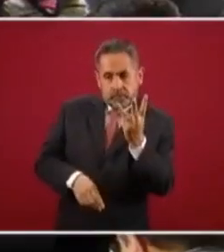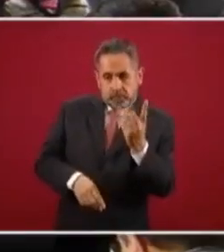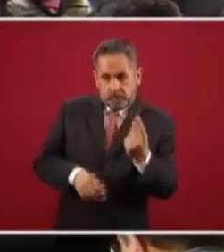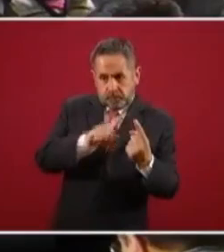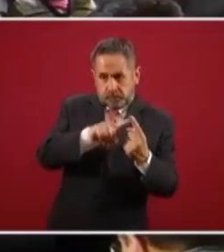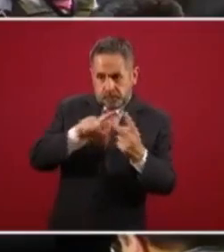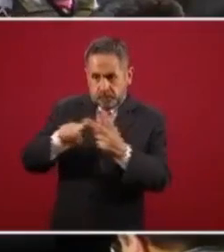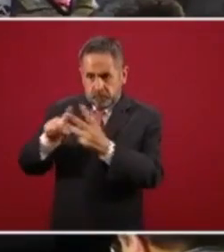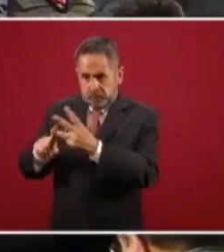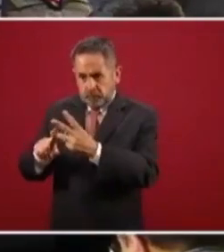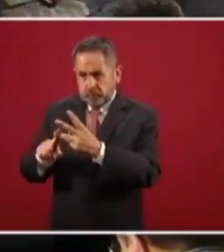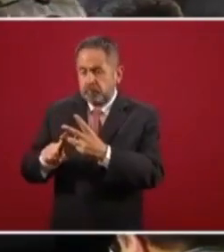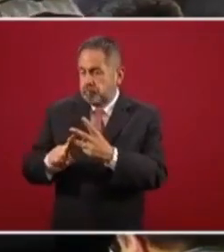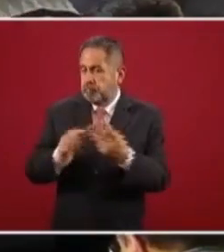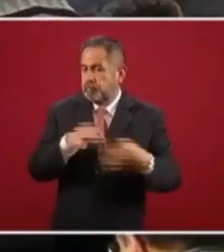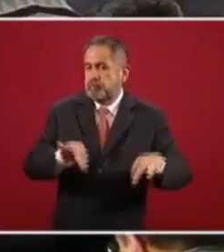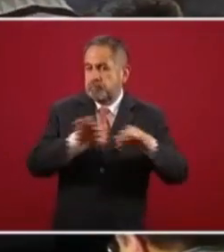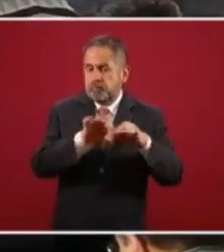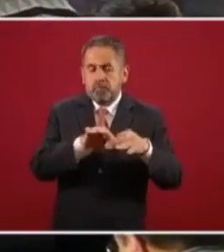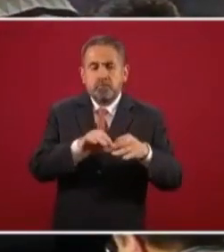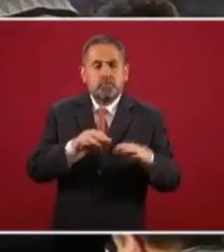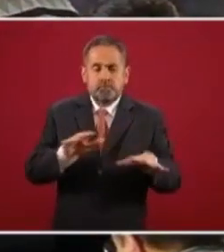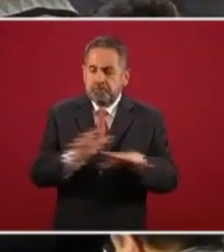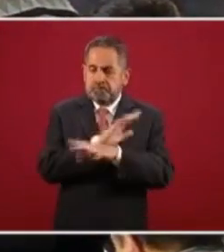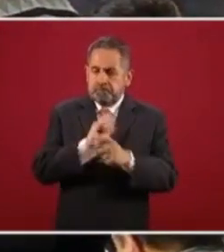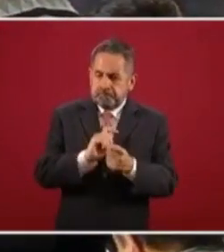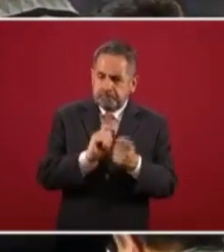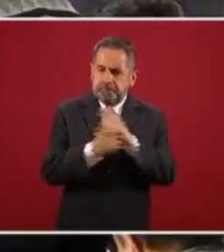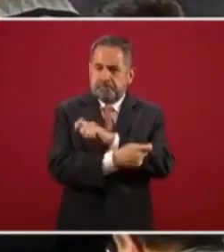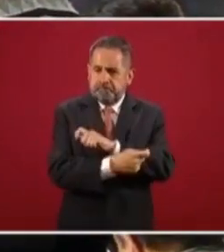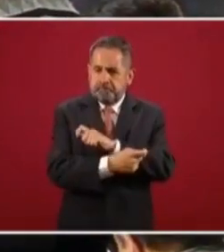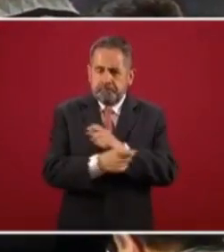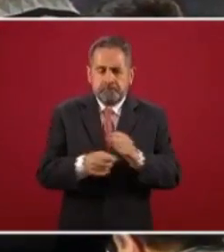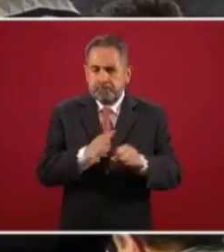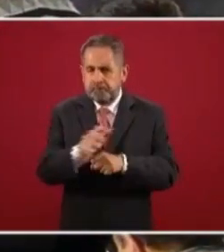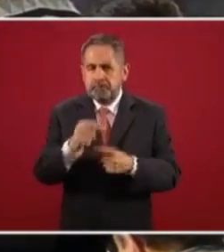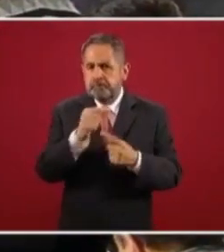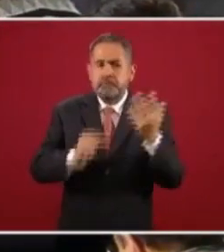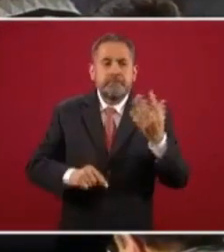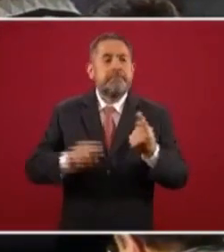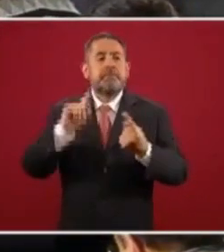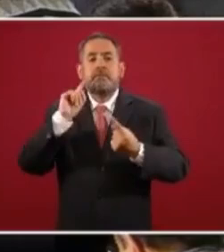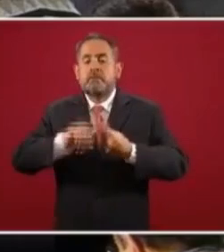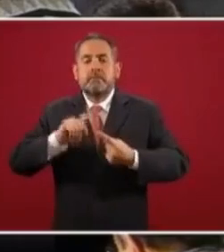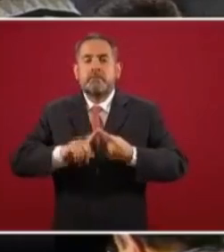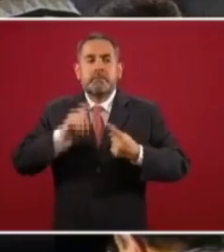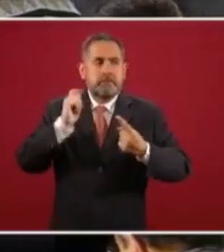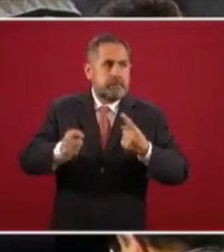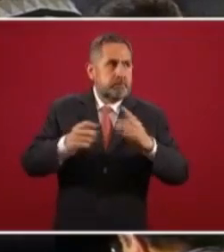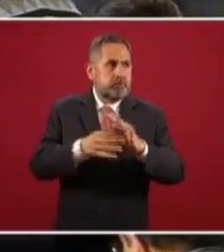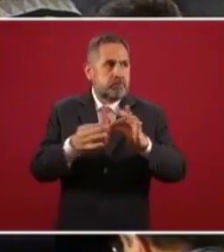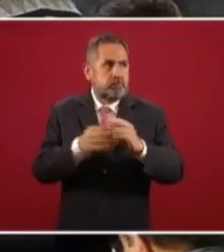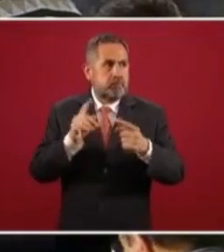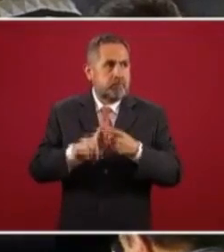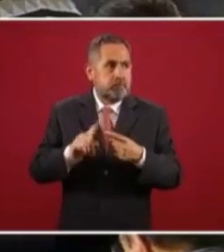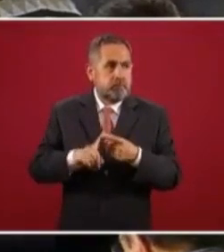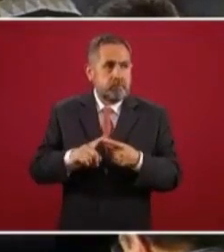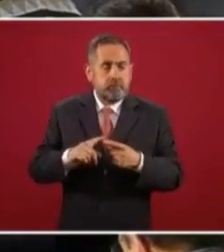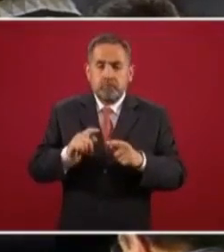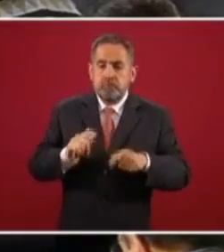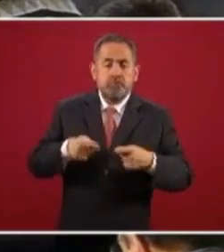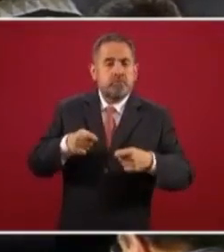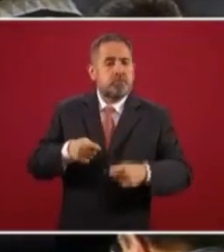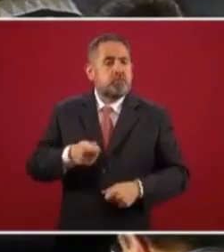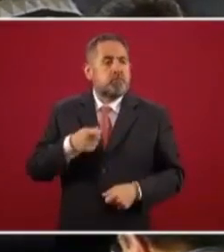pilares fundamentales los de la reforma laboral. El primero tiene que ver con la